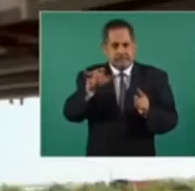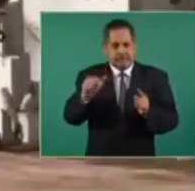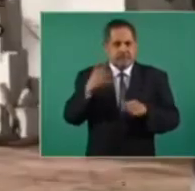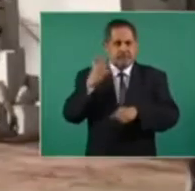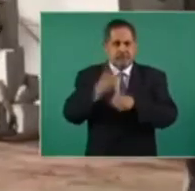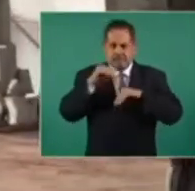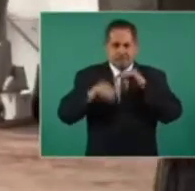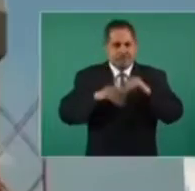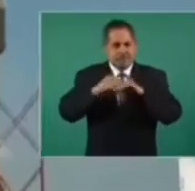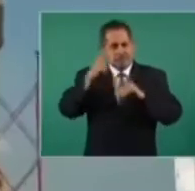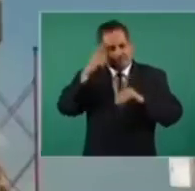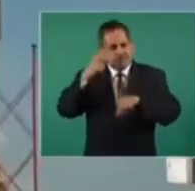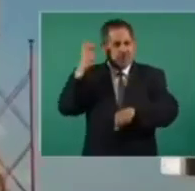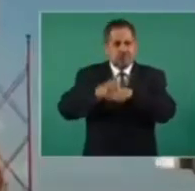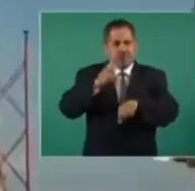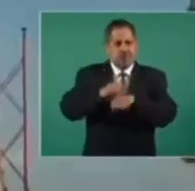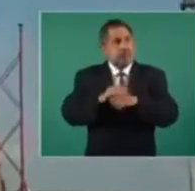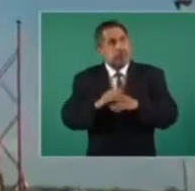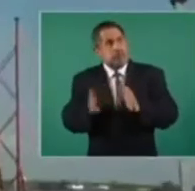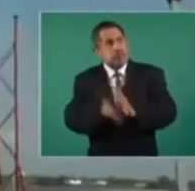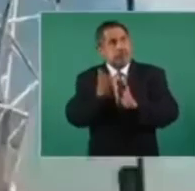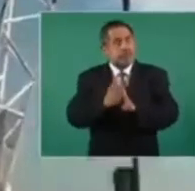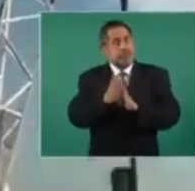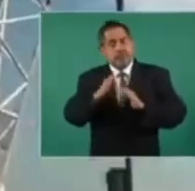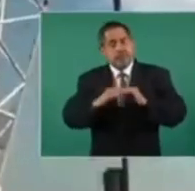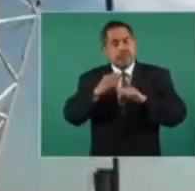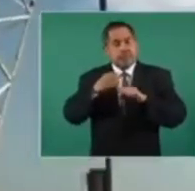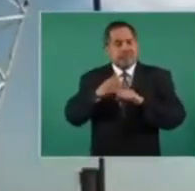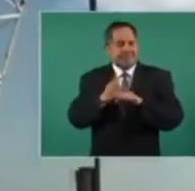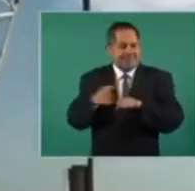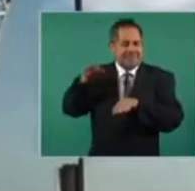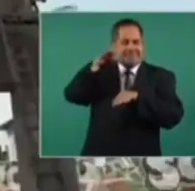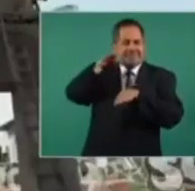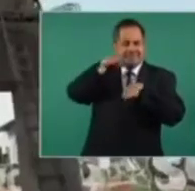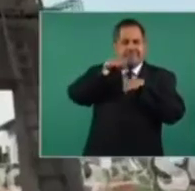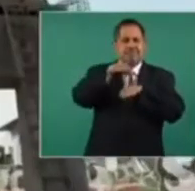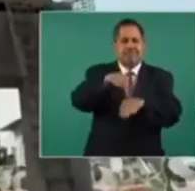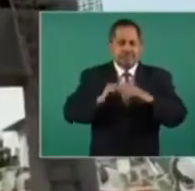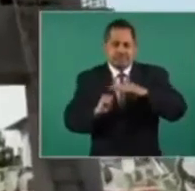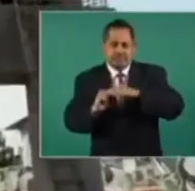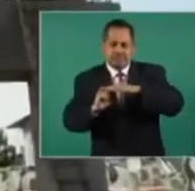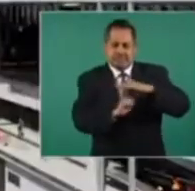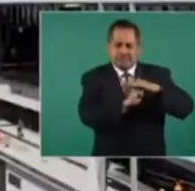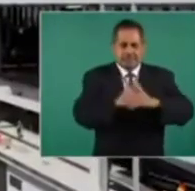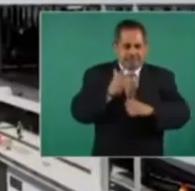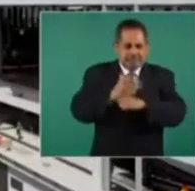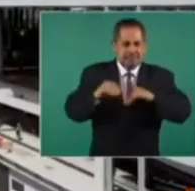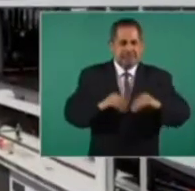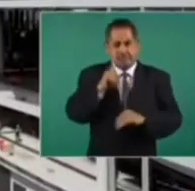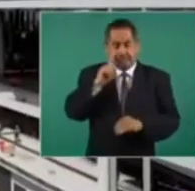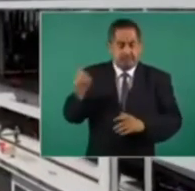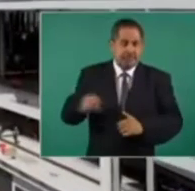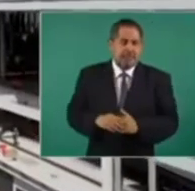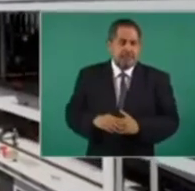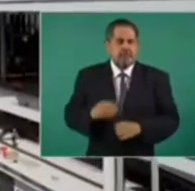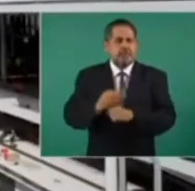vigas prefabricadas de concreto y se continúa con el desplante de las escamas que conforman la rampa Jaltocan. A la fecha, se